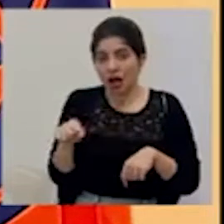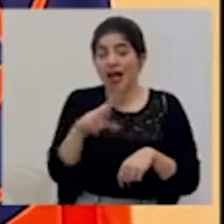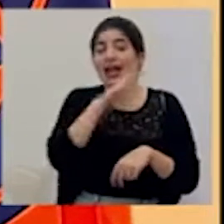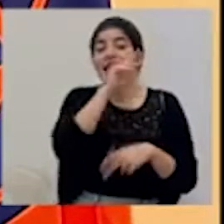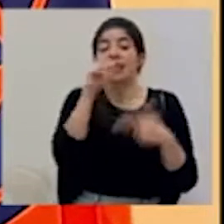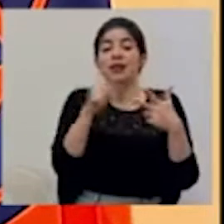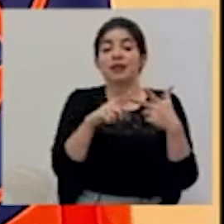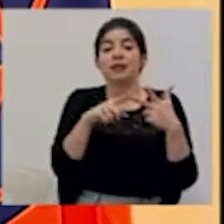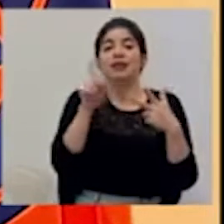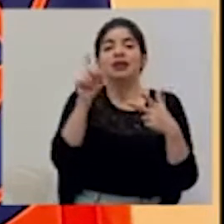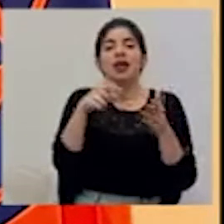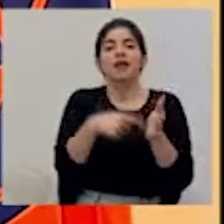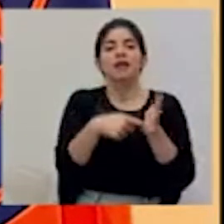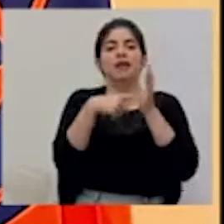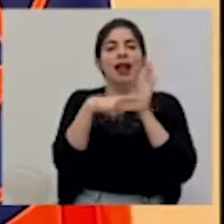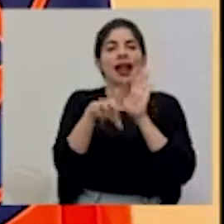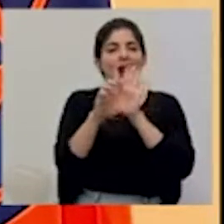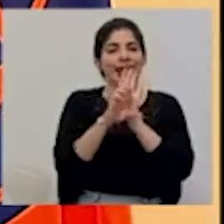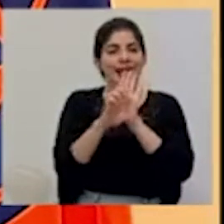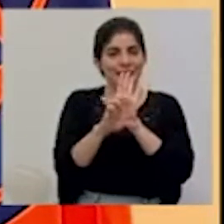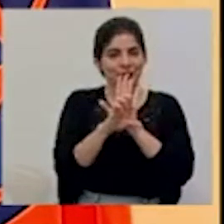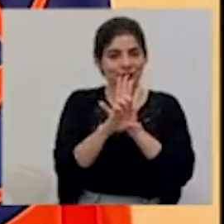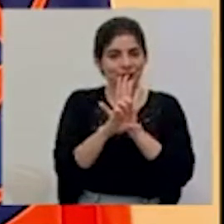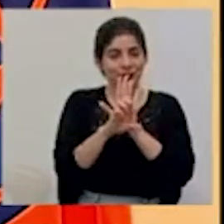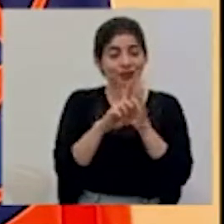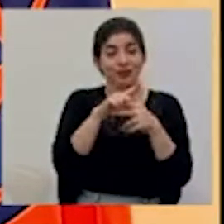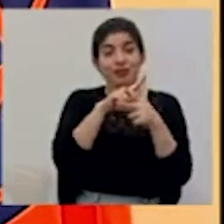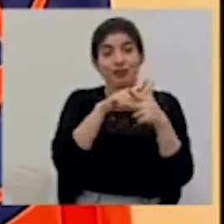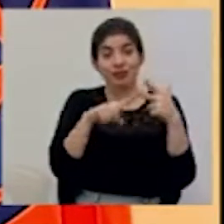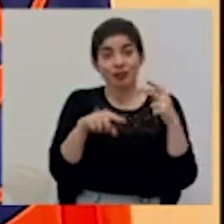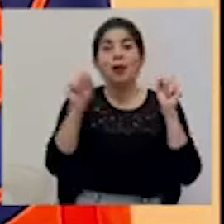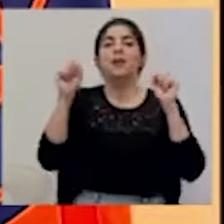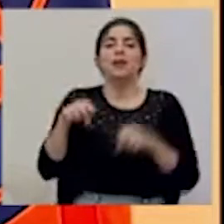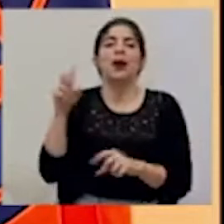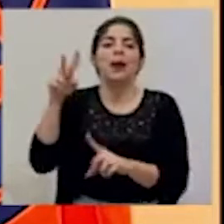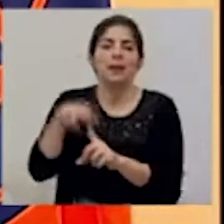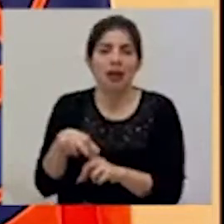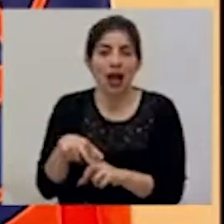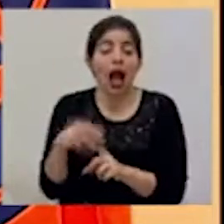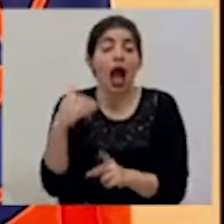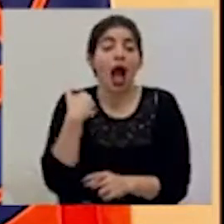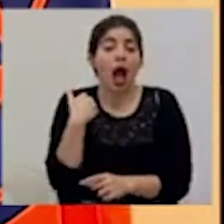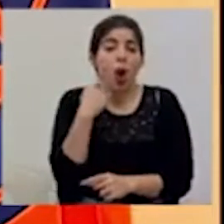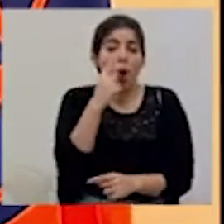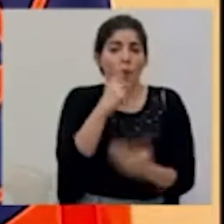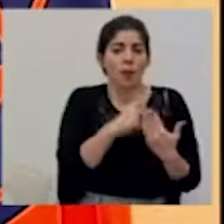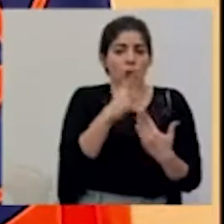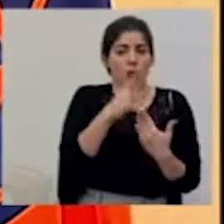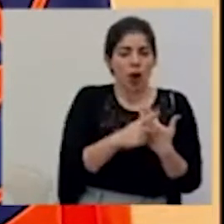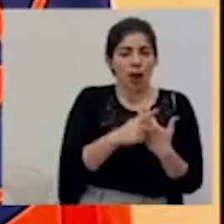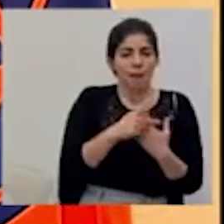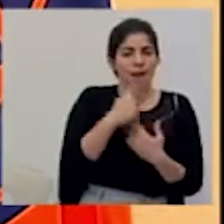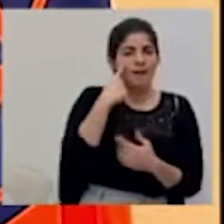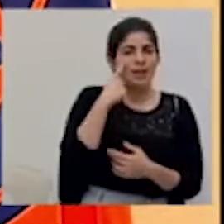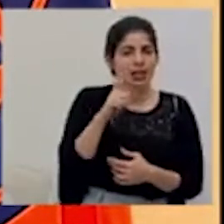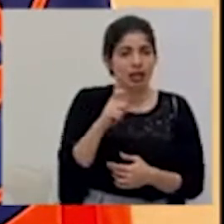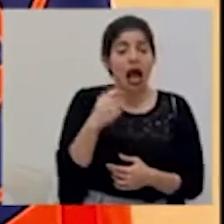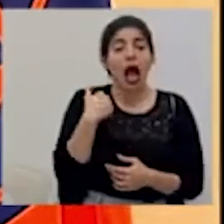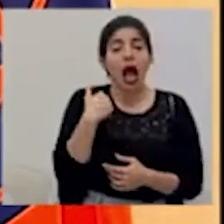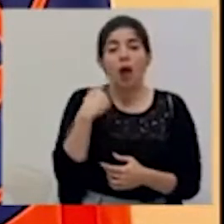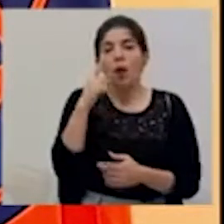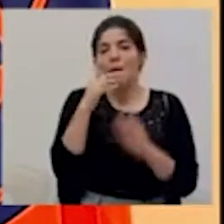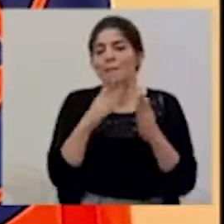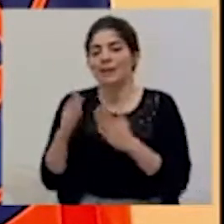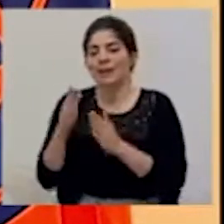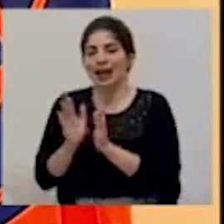criterio de legalidad, ¿verdad?, para que eso se ejecute. Hay un programa de fiscalización, se hace un plan general de manejo de la emergencia